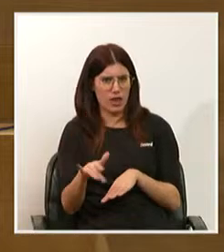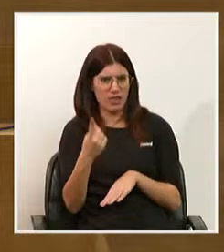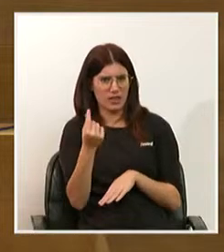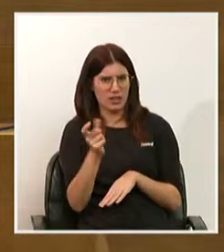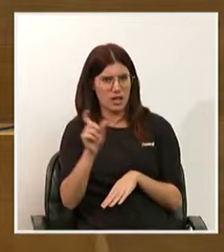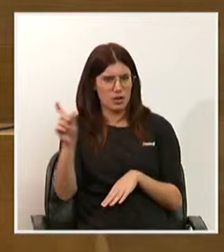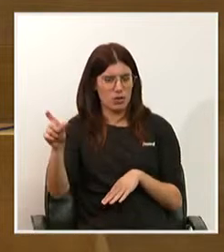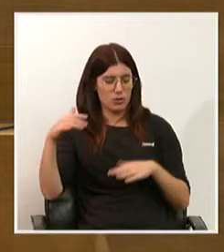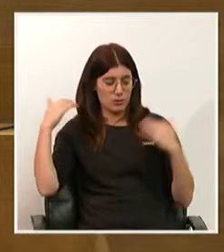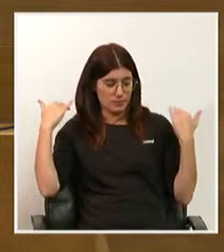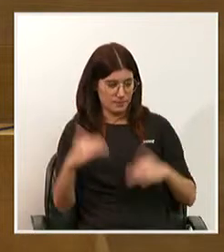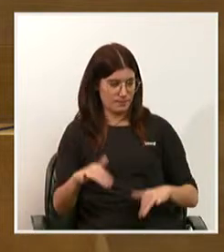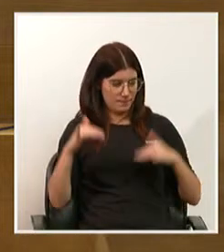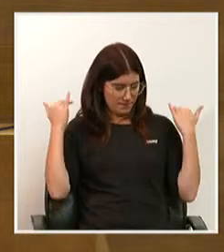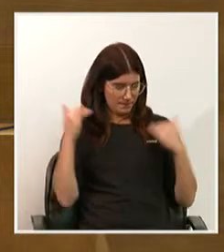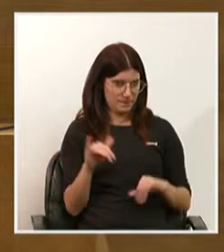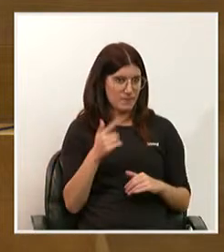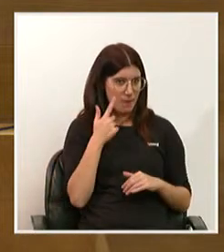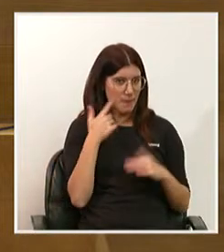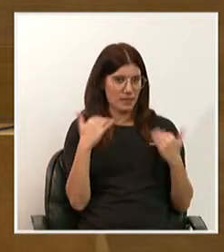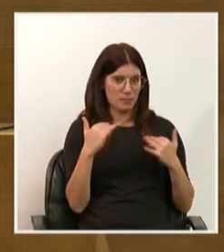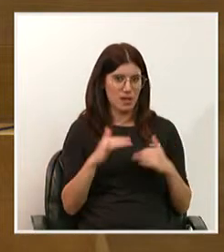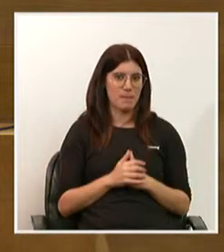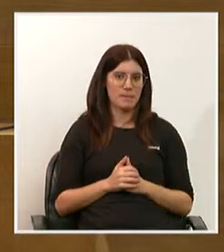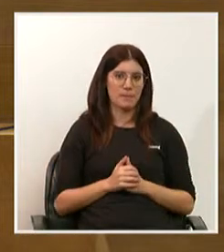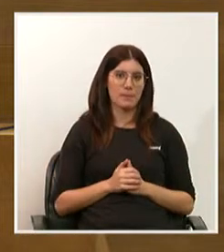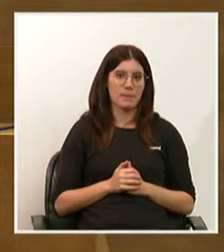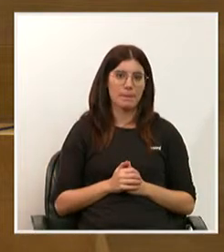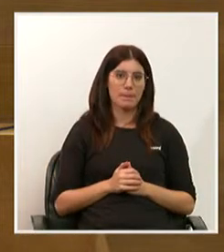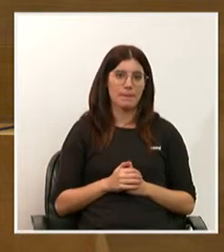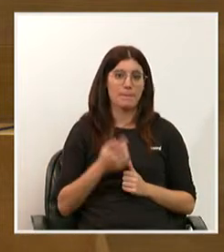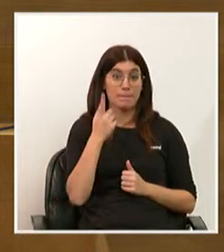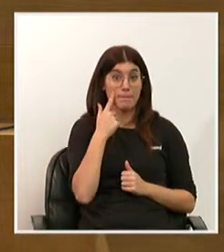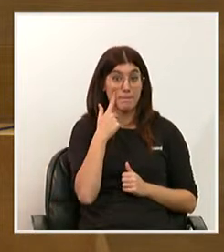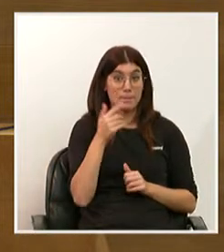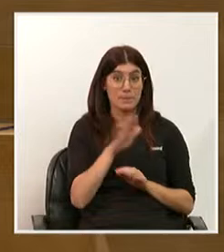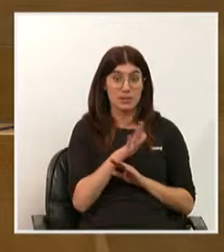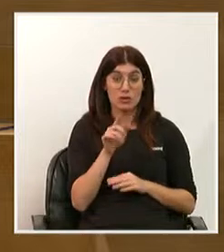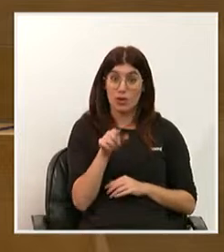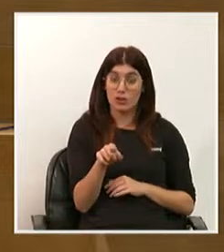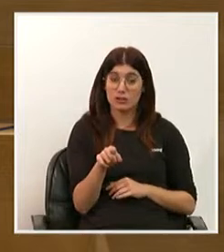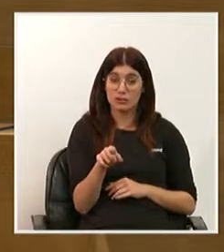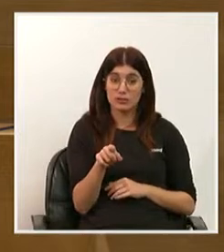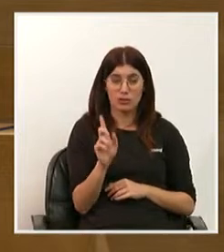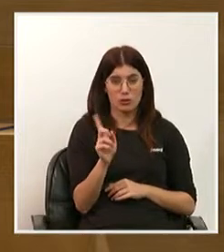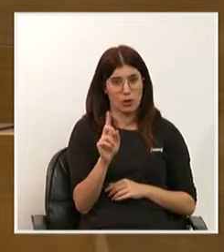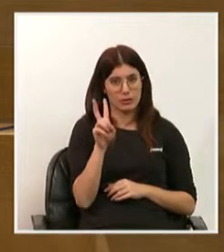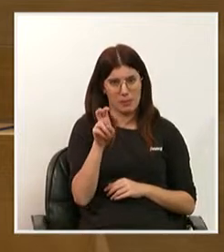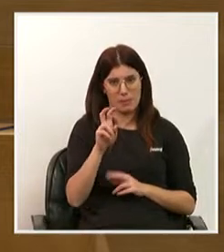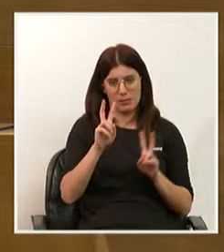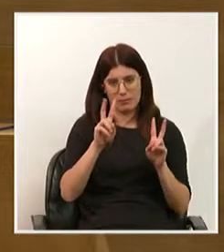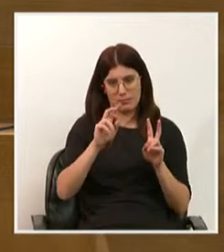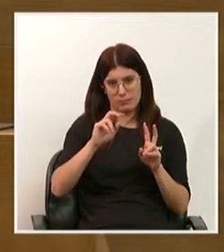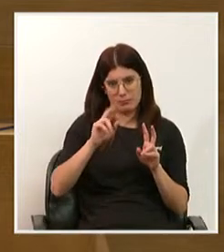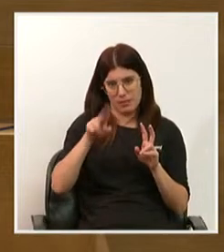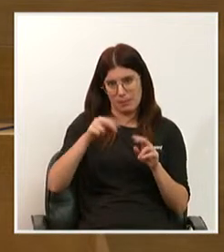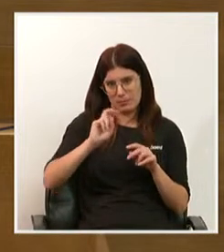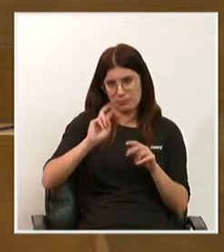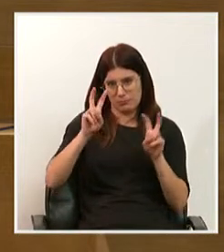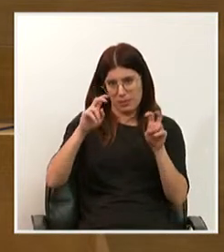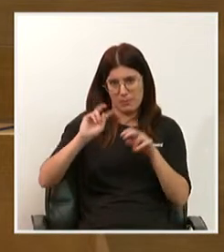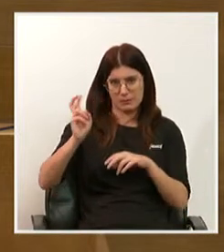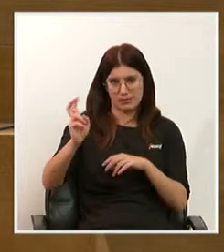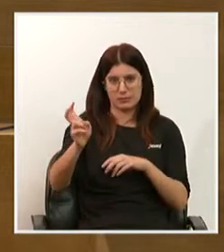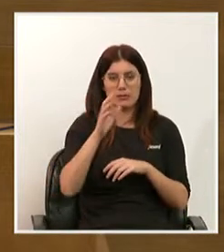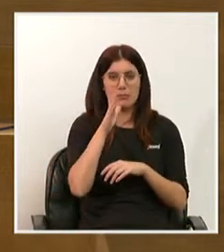madre mía qué tendrá qué tendrá pero Mire es que no solamente con eso y en otra cuestión de cosa para que vean ustedes cómo